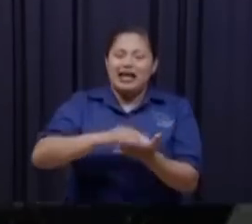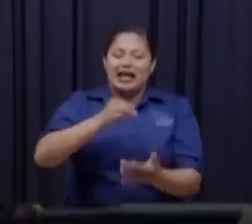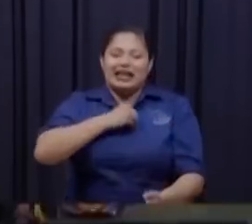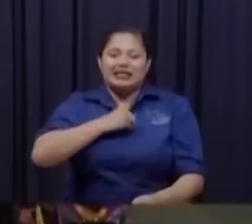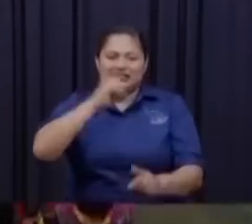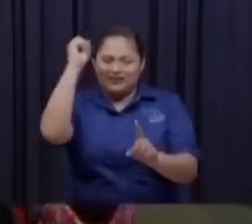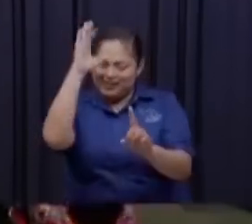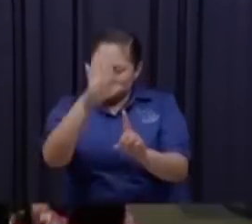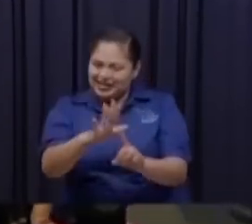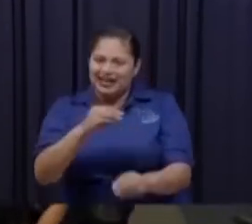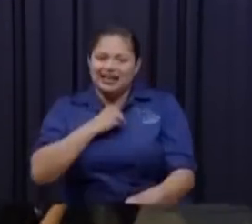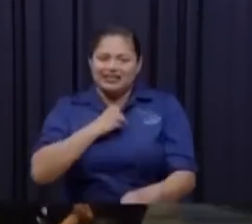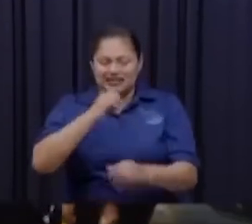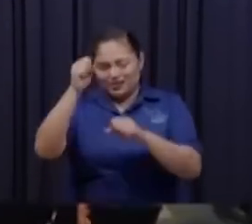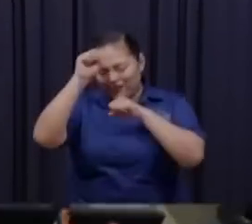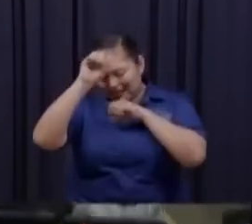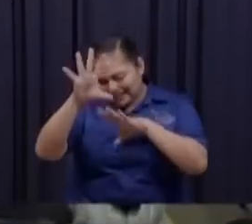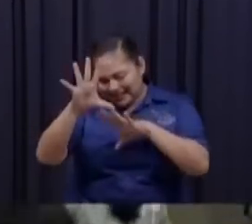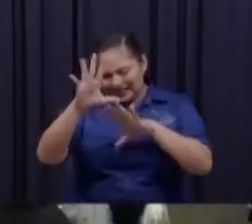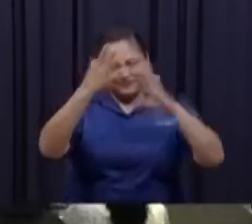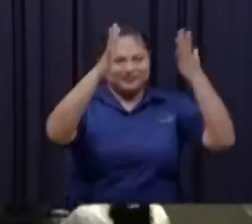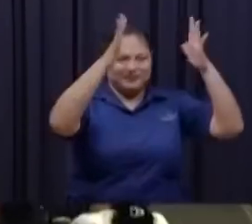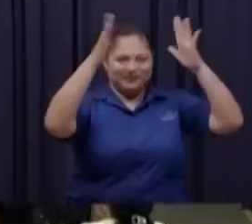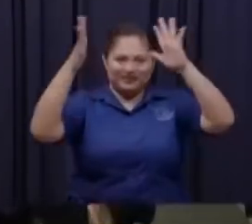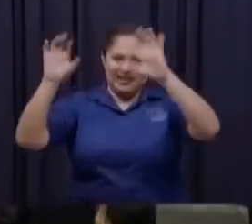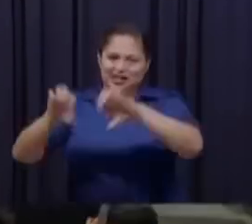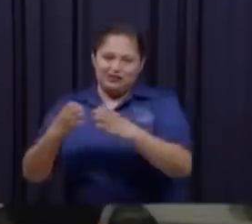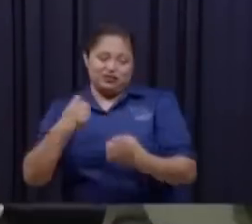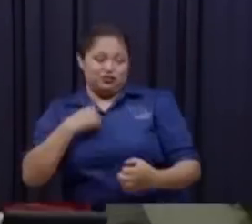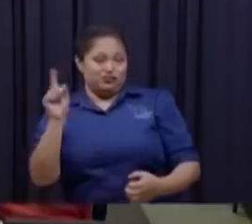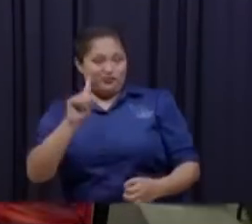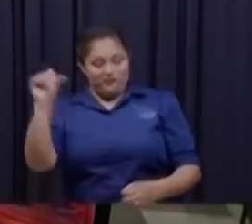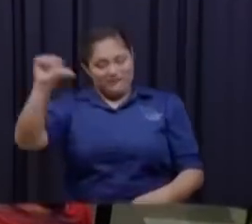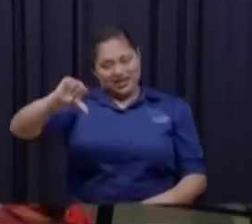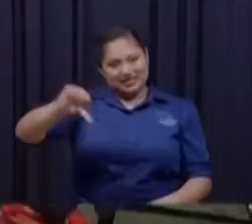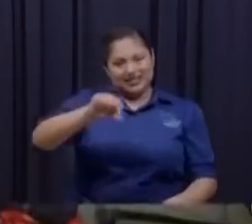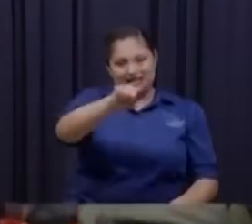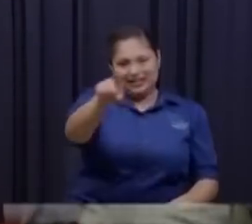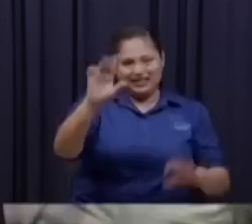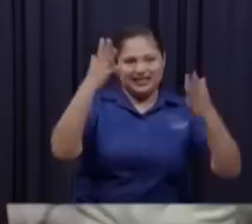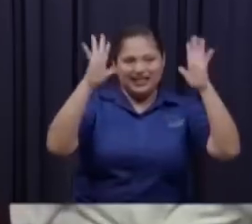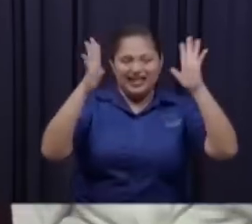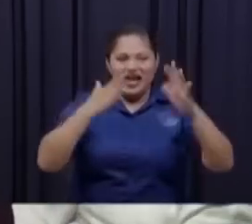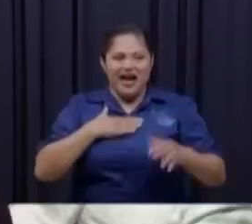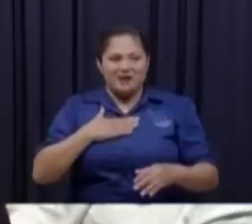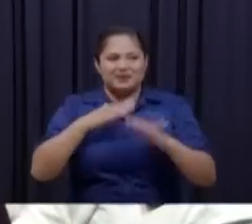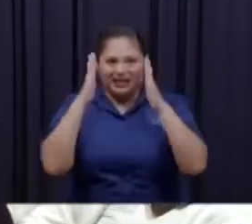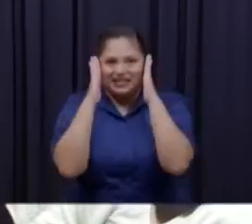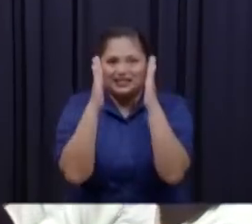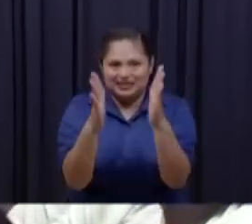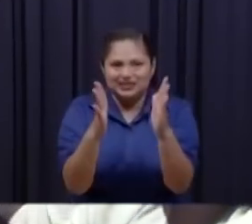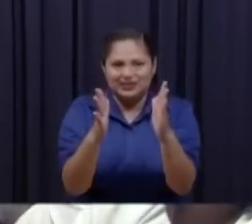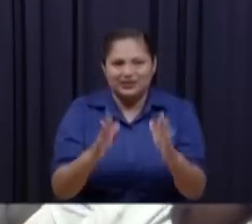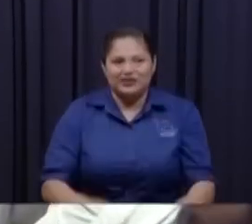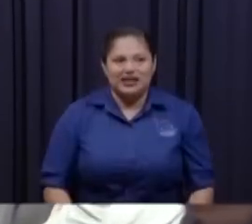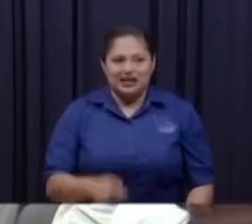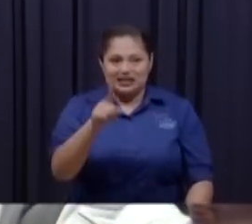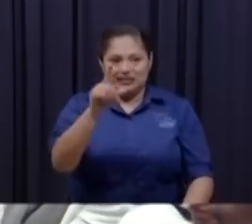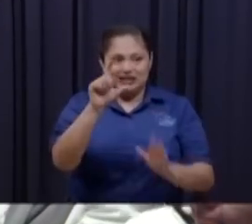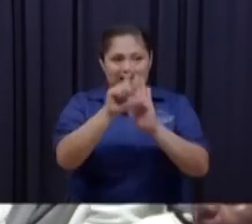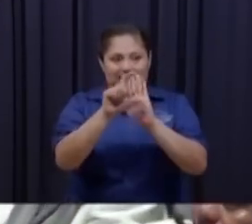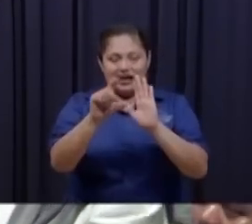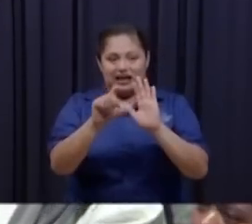bendecirme, quisiste obedecerme. Entonces no te maldigo. Eso me llama la atención de ese capítulo 15.